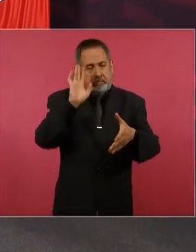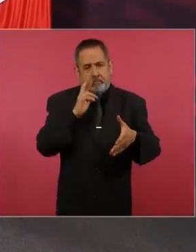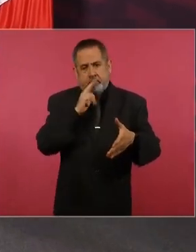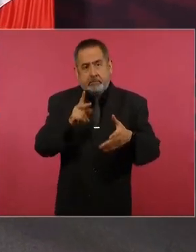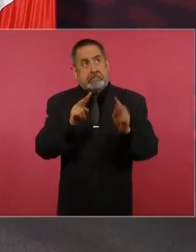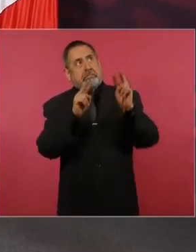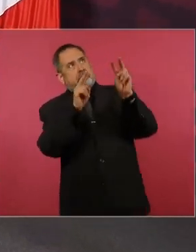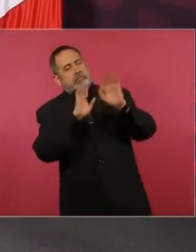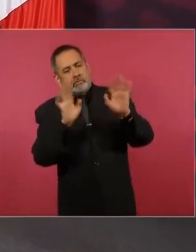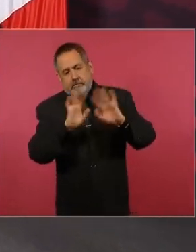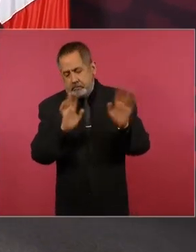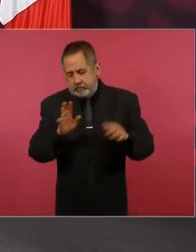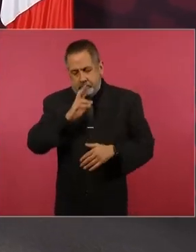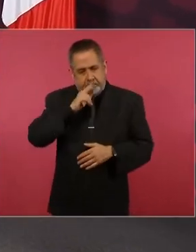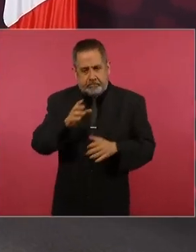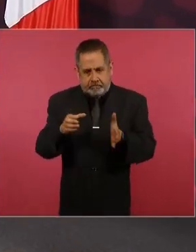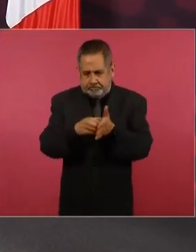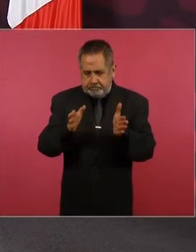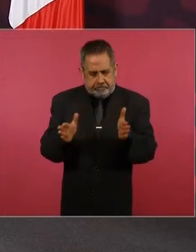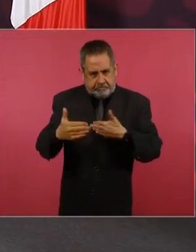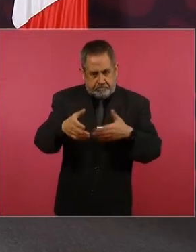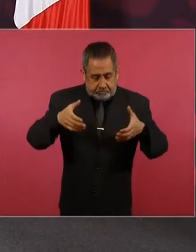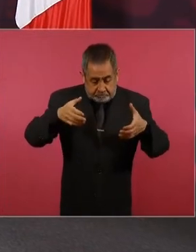la cajita.